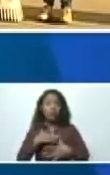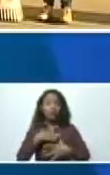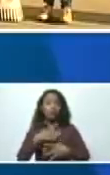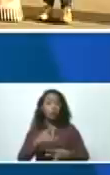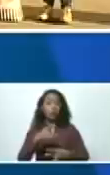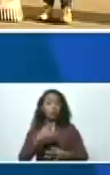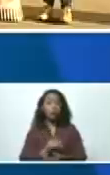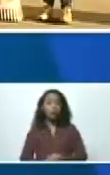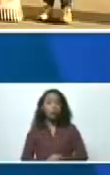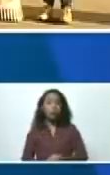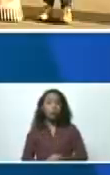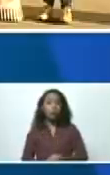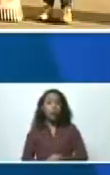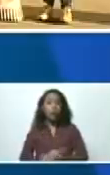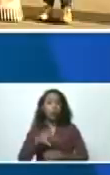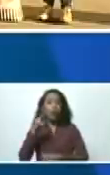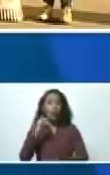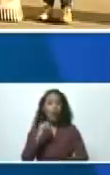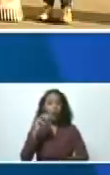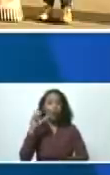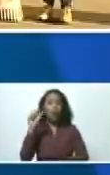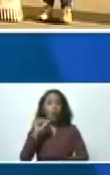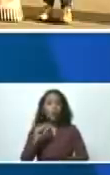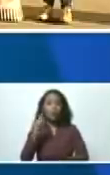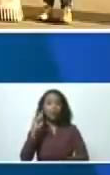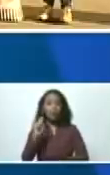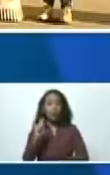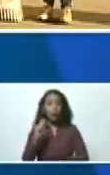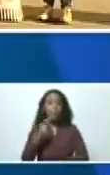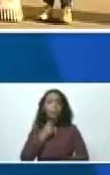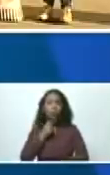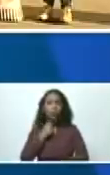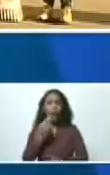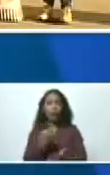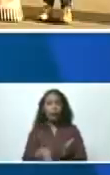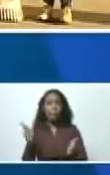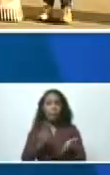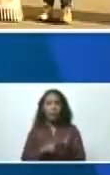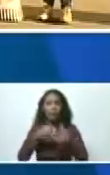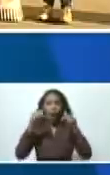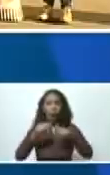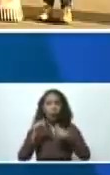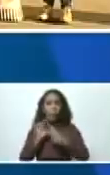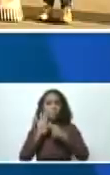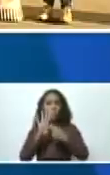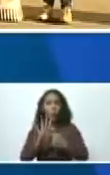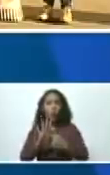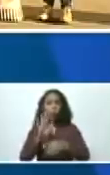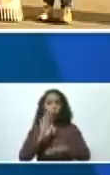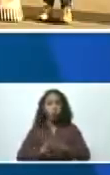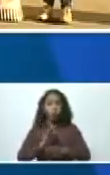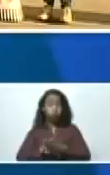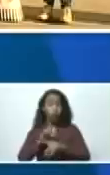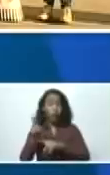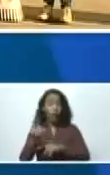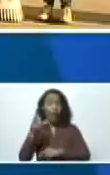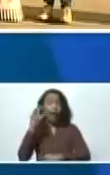interesante lo del MST. Me gustaría replicarlo aquí, inclusive, que el